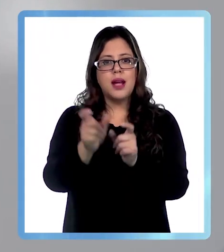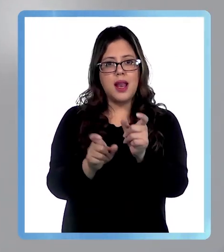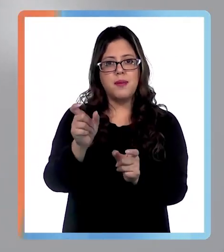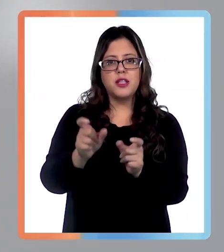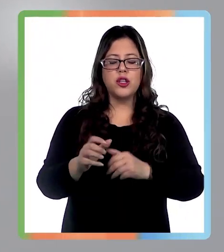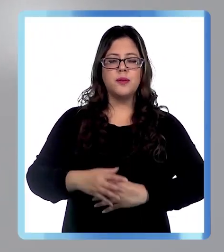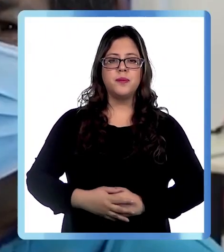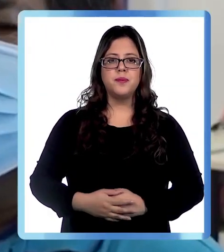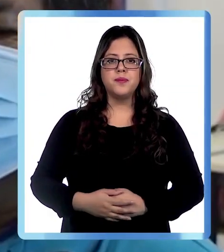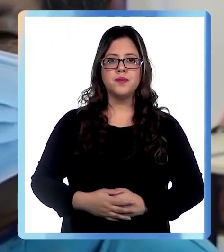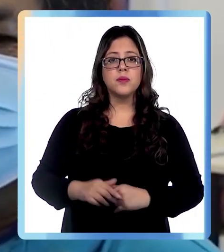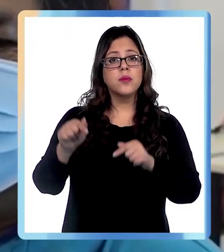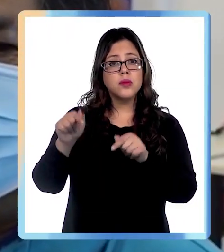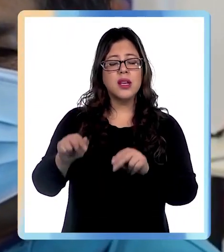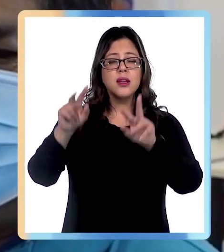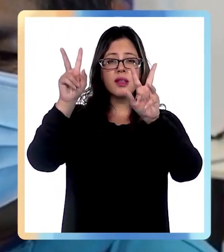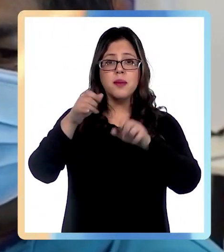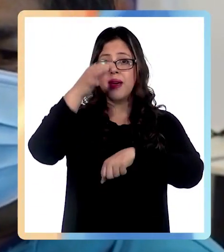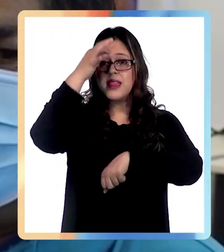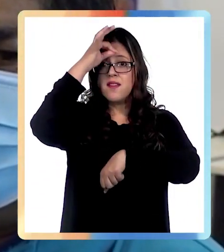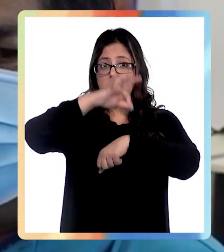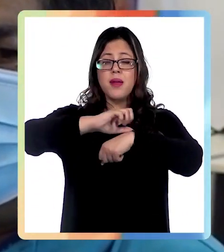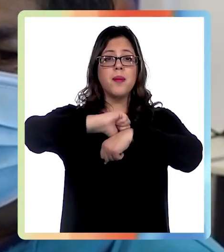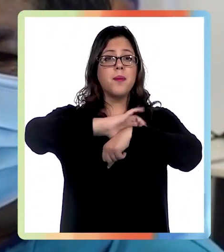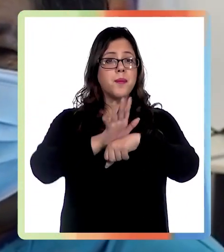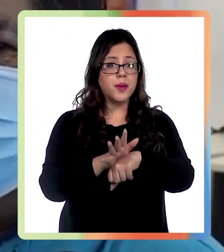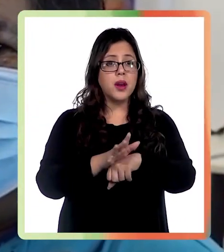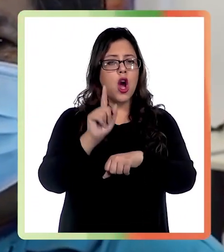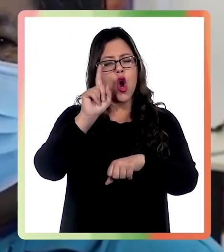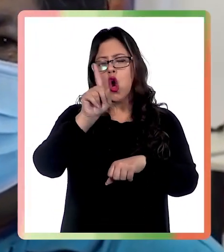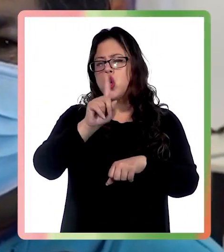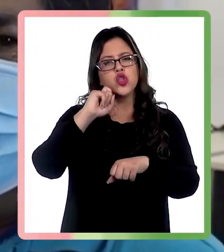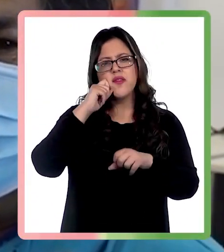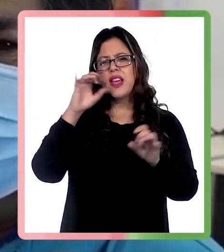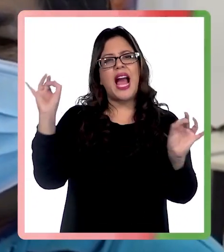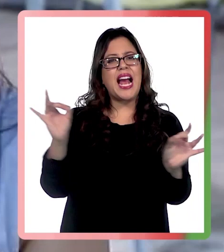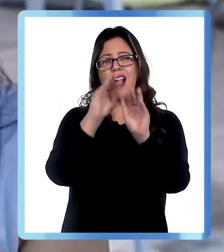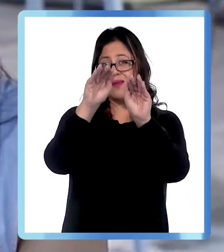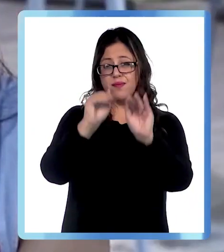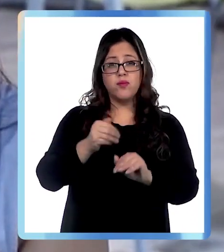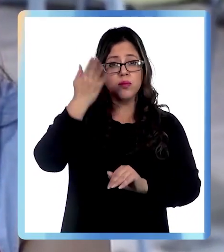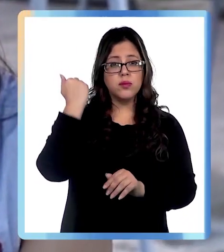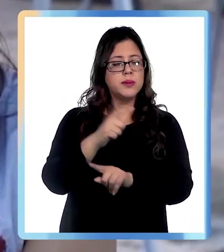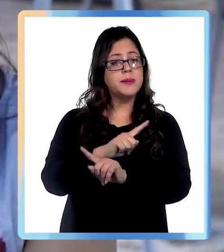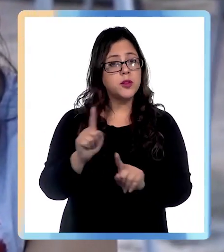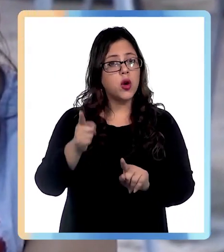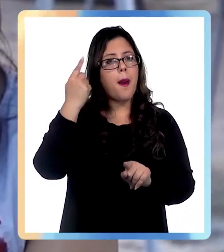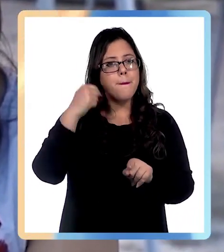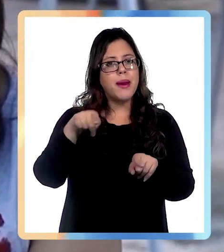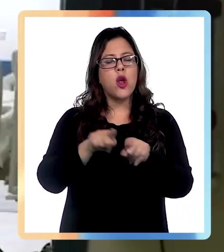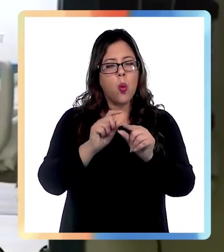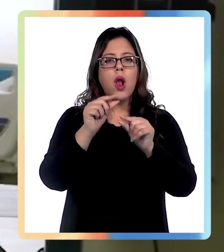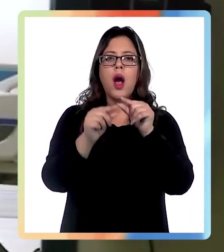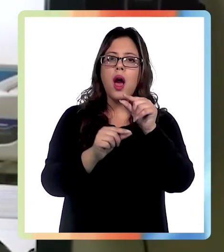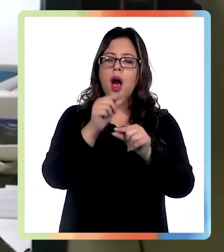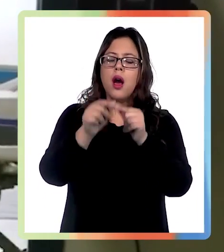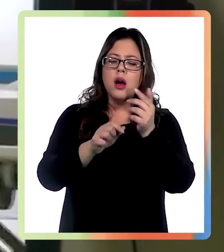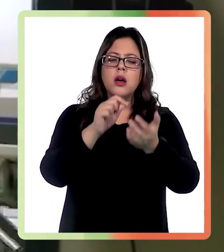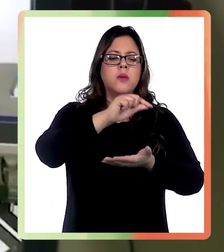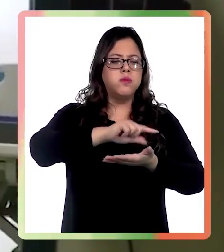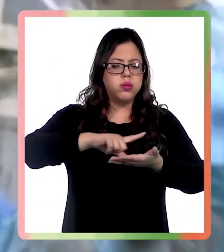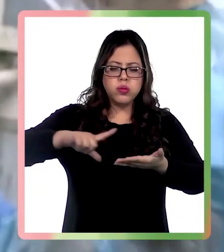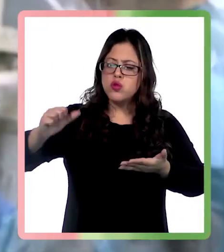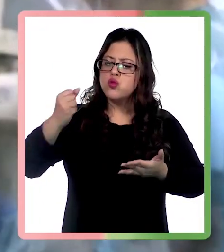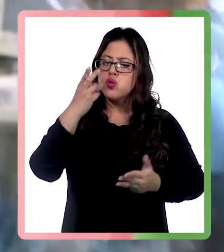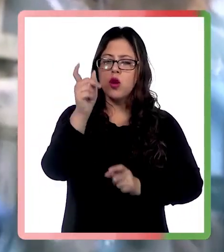la comunidad si bien es cierto los casos de covid ya no revisten la gravedad de antes hemos visto que lentamente han ido